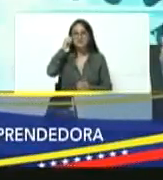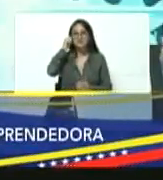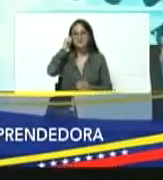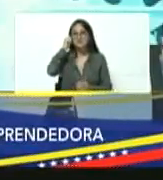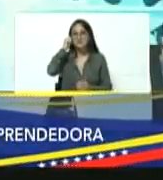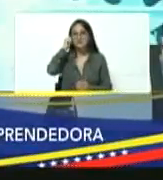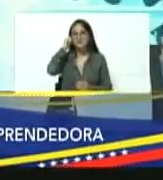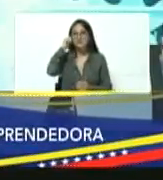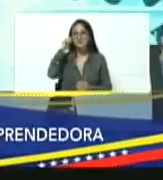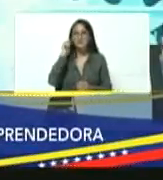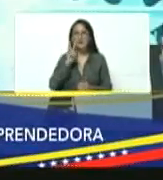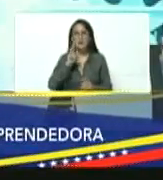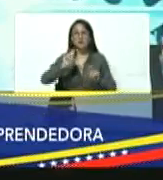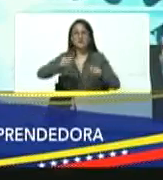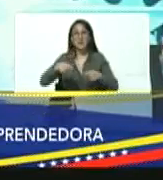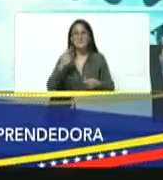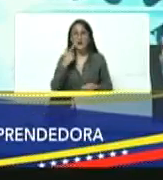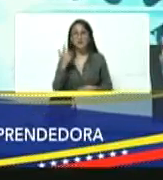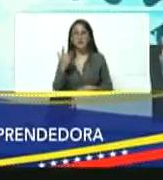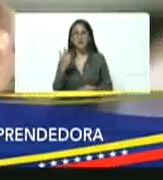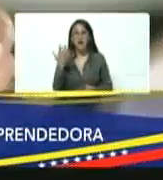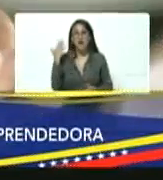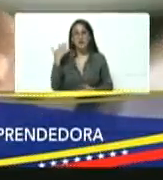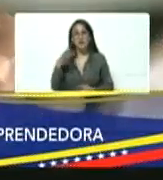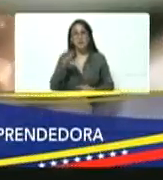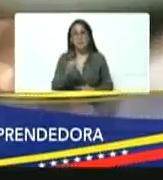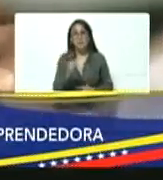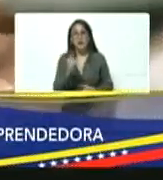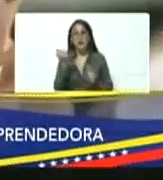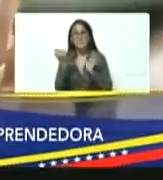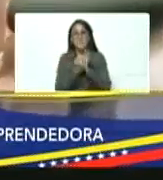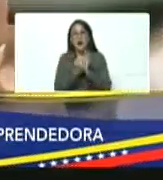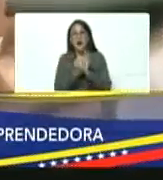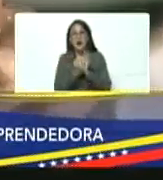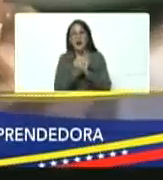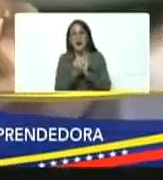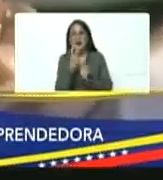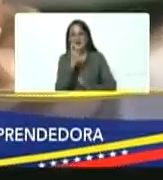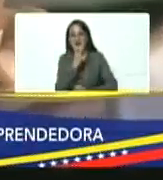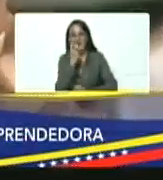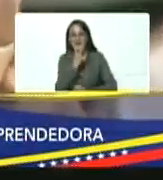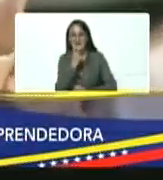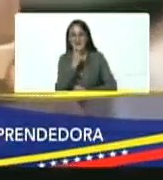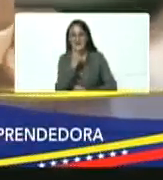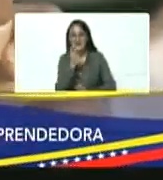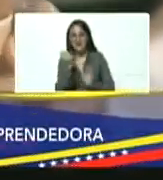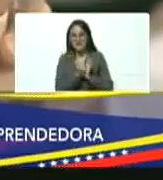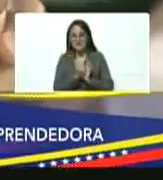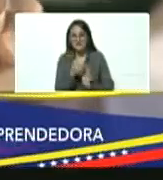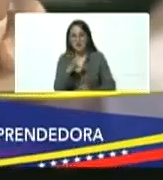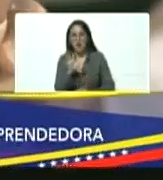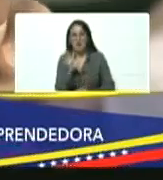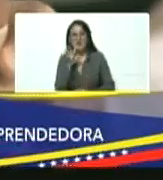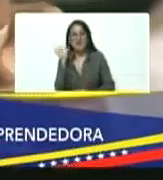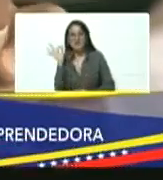como este, que antes uno lo compraba porque tenía una marca aquí, en inglés o en